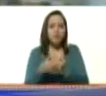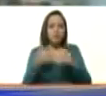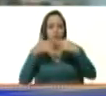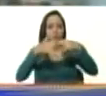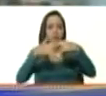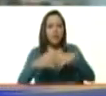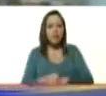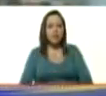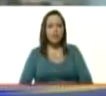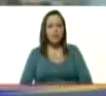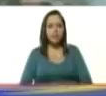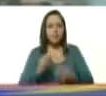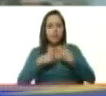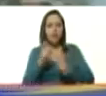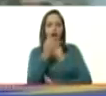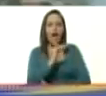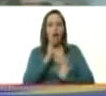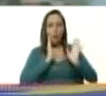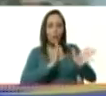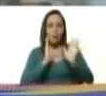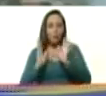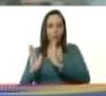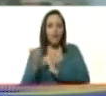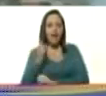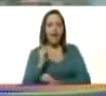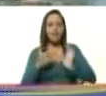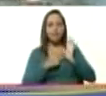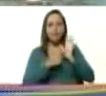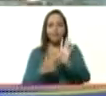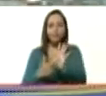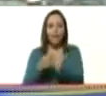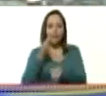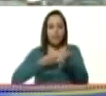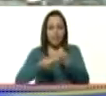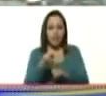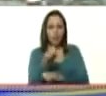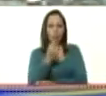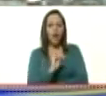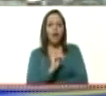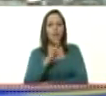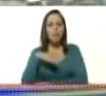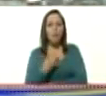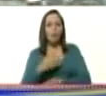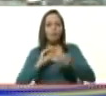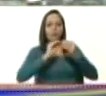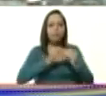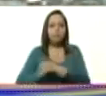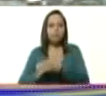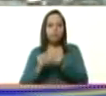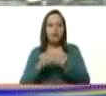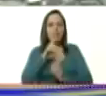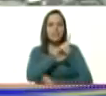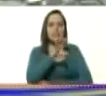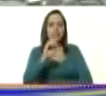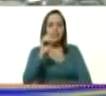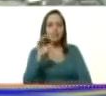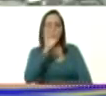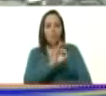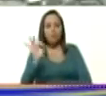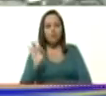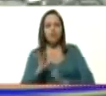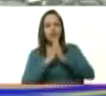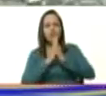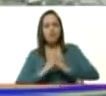Pero ya he ordenado y he dispuesto los recursos para reponer el 100% de todo